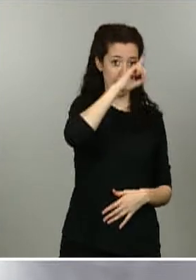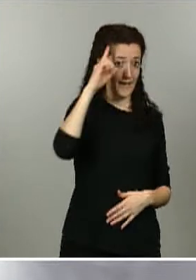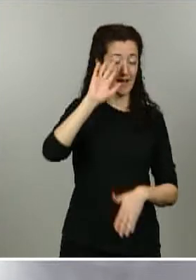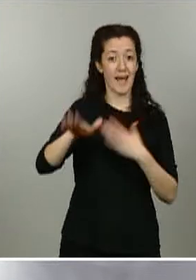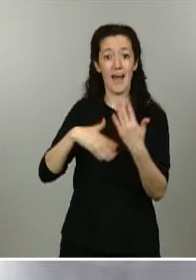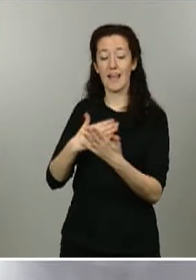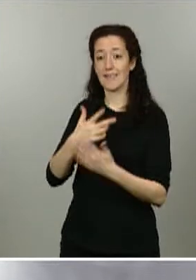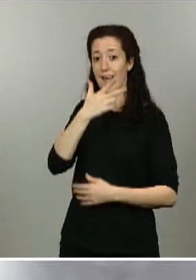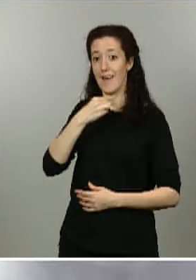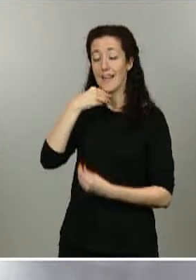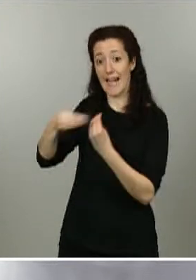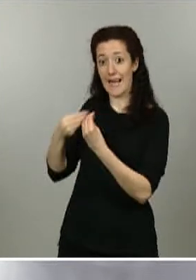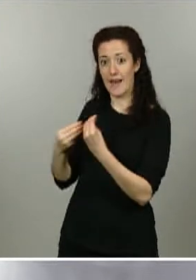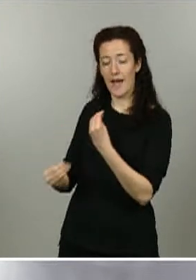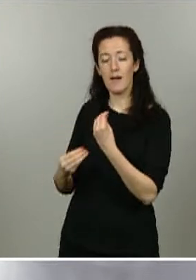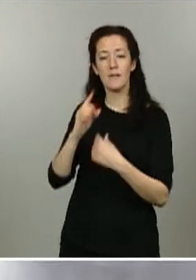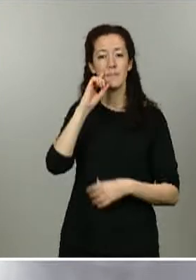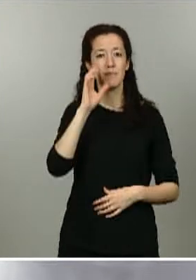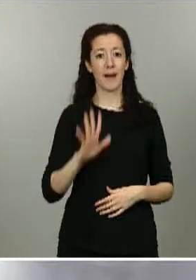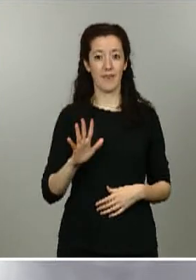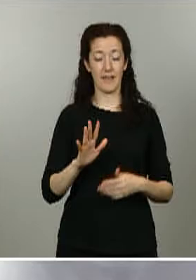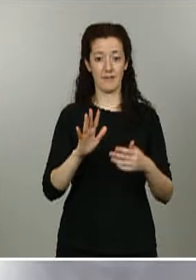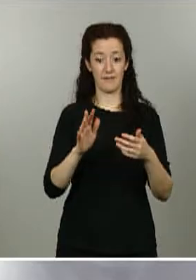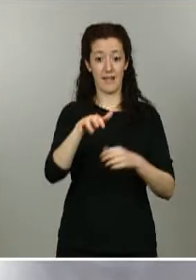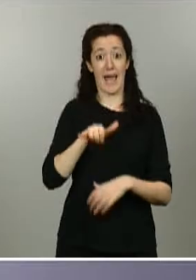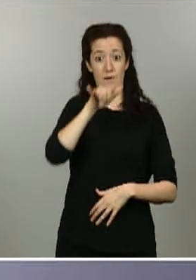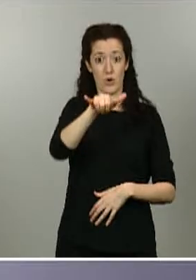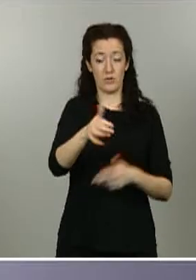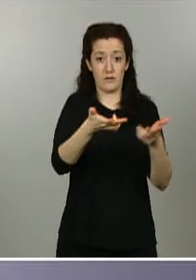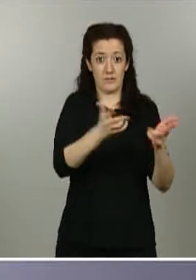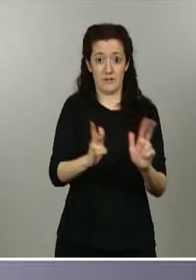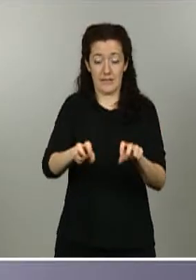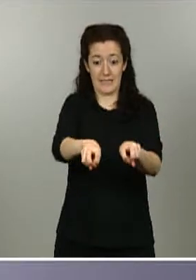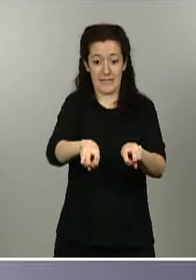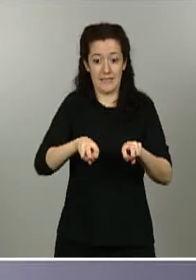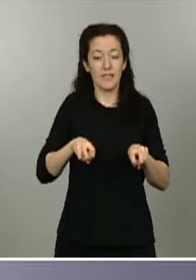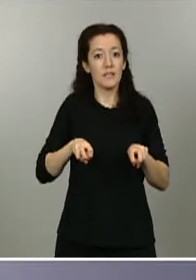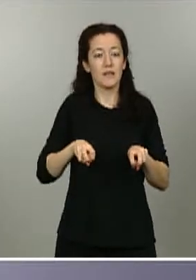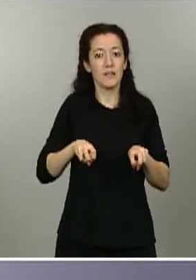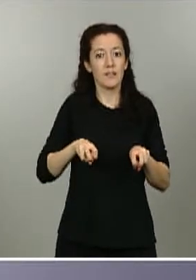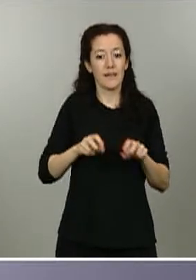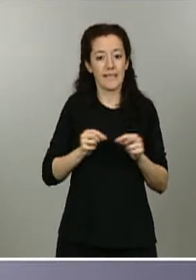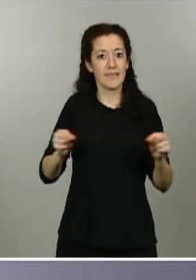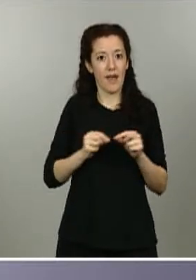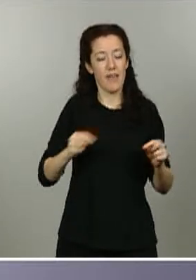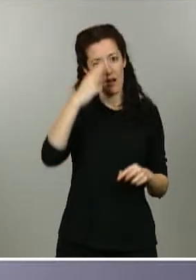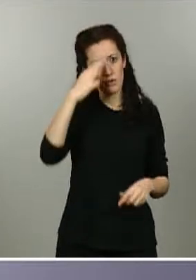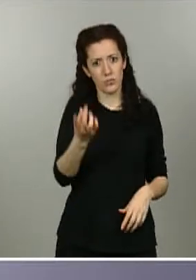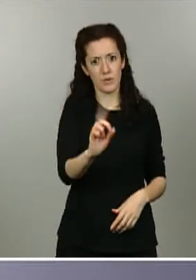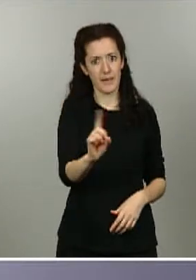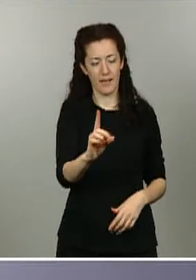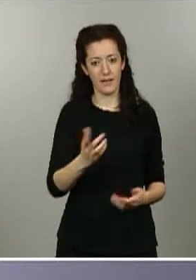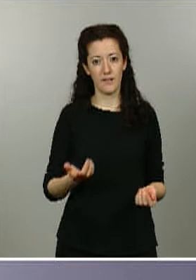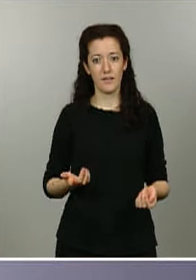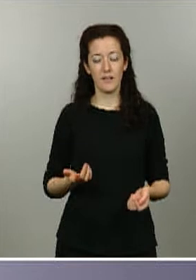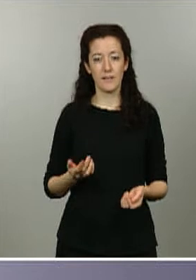no respetaba la distancia entre pasajeros, no se dejaba una butaca libre entre pasajeros. ¿Cómo valora usted este tipo de hechos? ¿Cree que